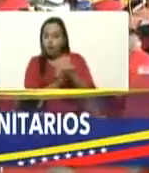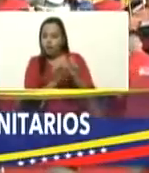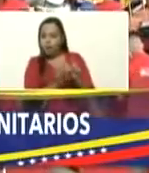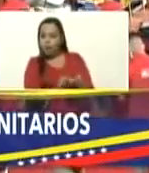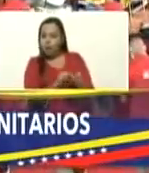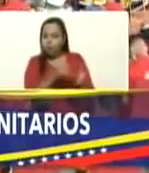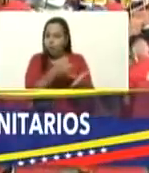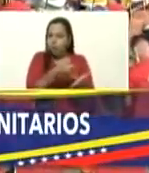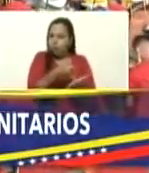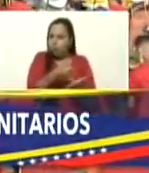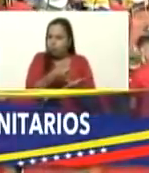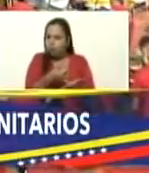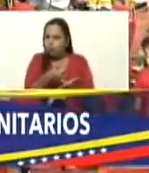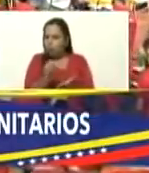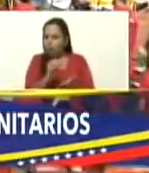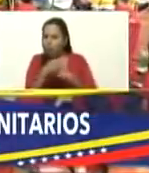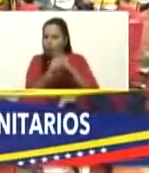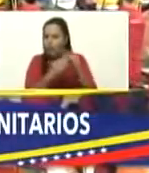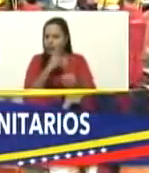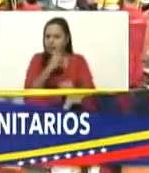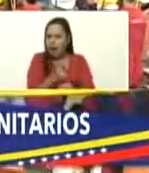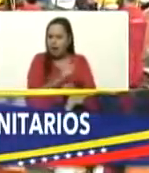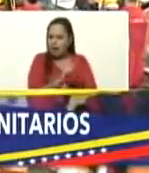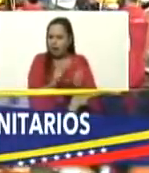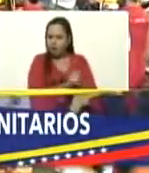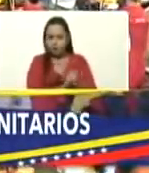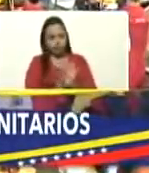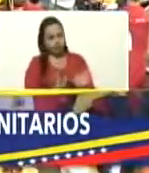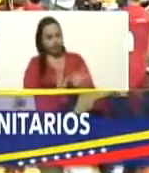ni anquilosar.